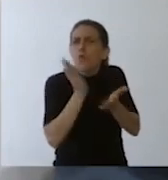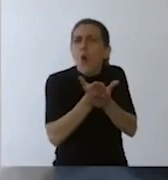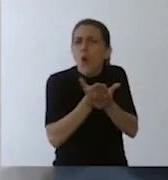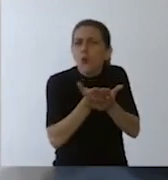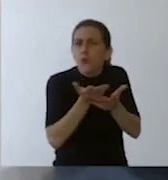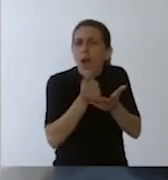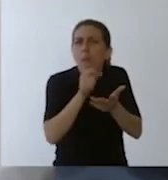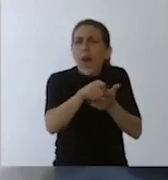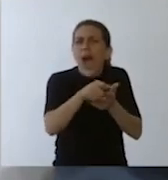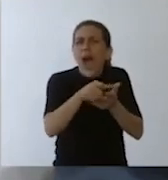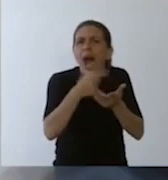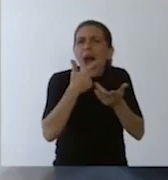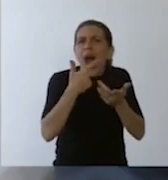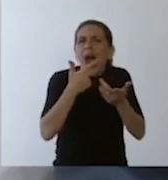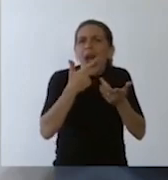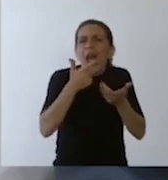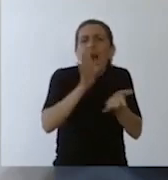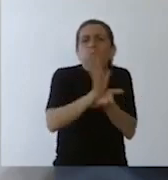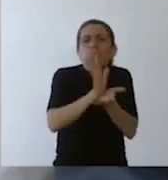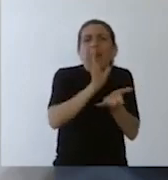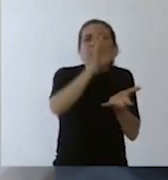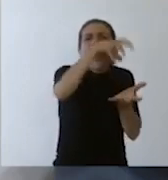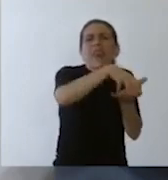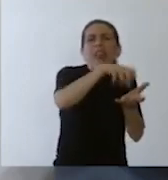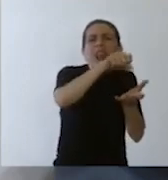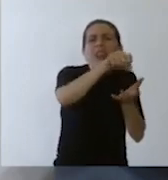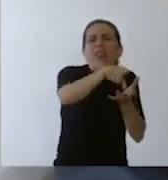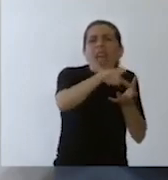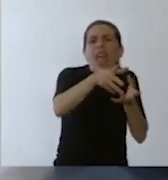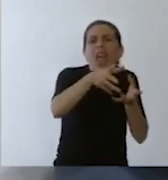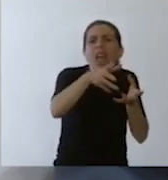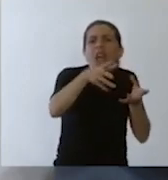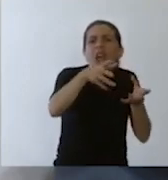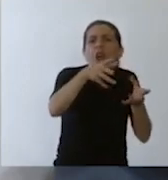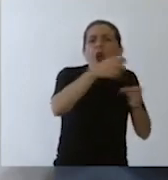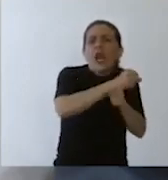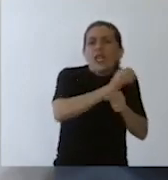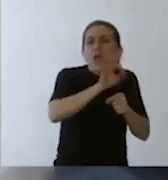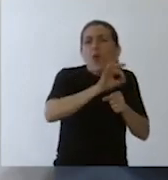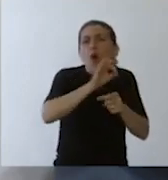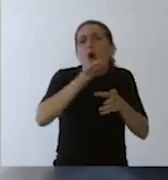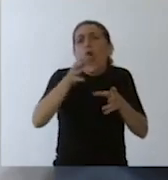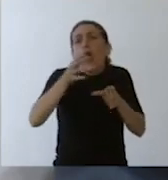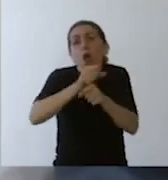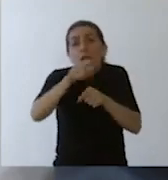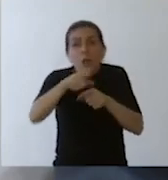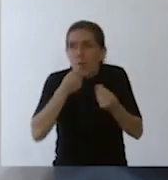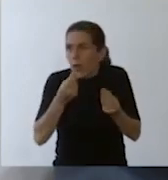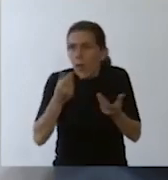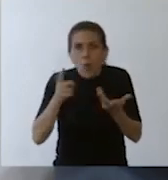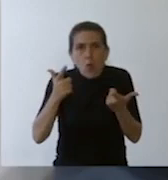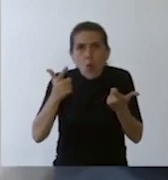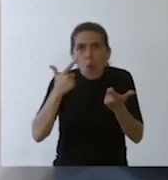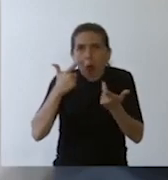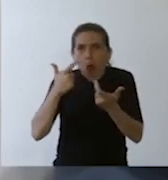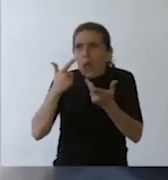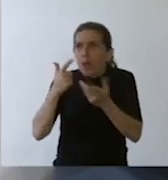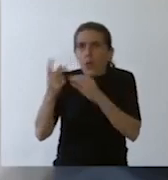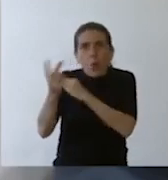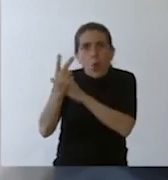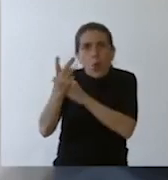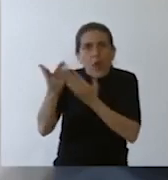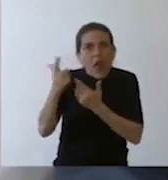los colectivos o a las centrales de colectivos por cuestiones de higiene, ya que uno ve ahí realmente